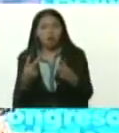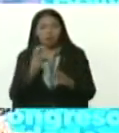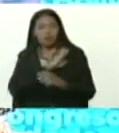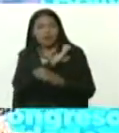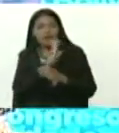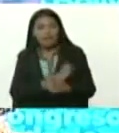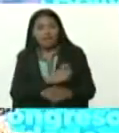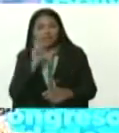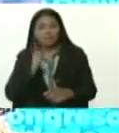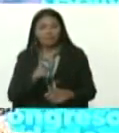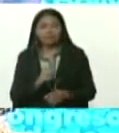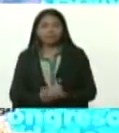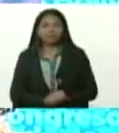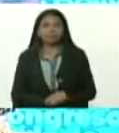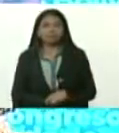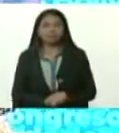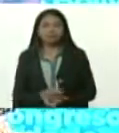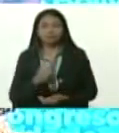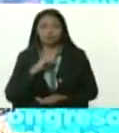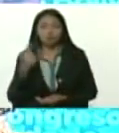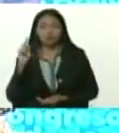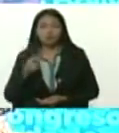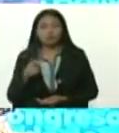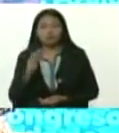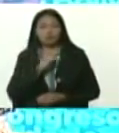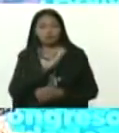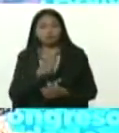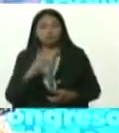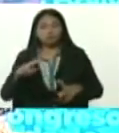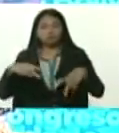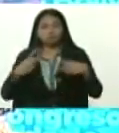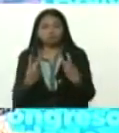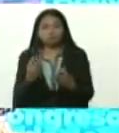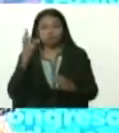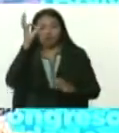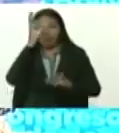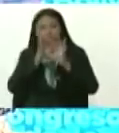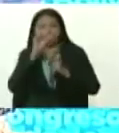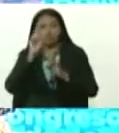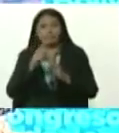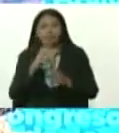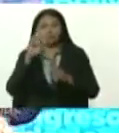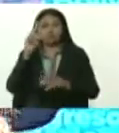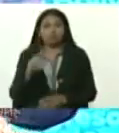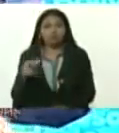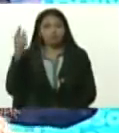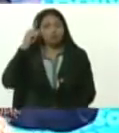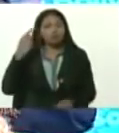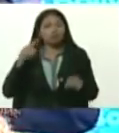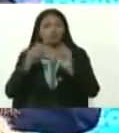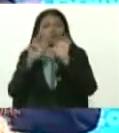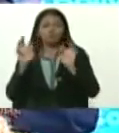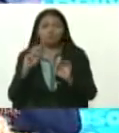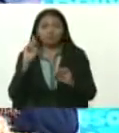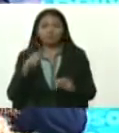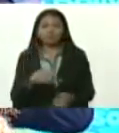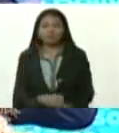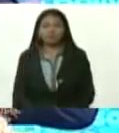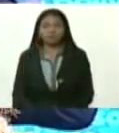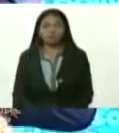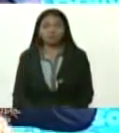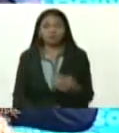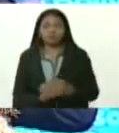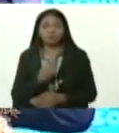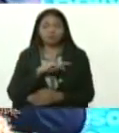energía. Uno debe renovar la energía, la fuerza, la fe, todos los días. Y además